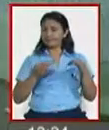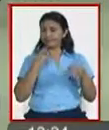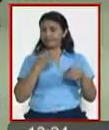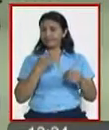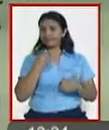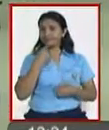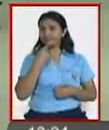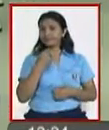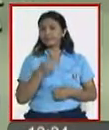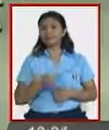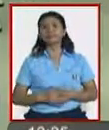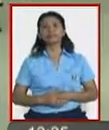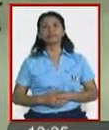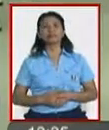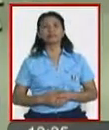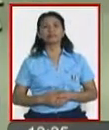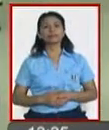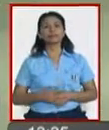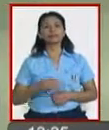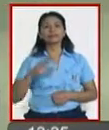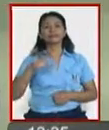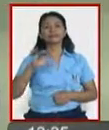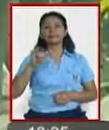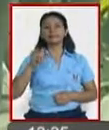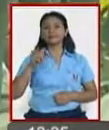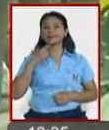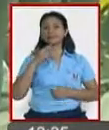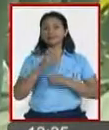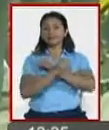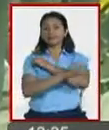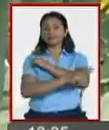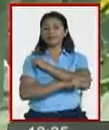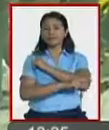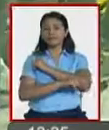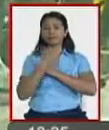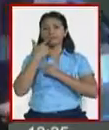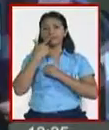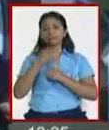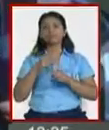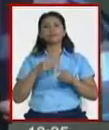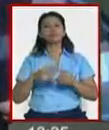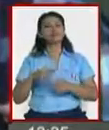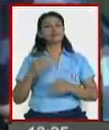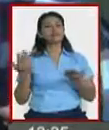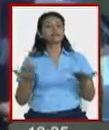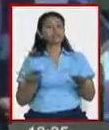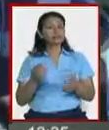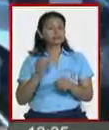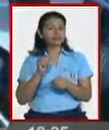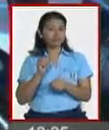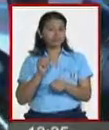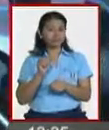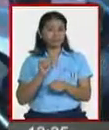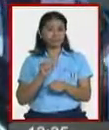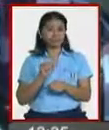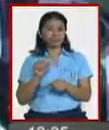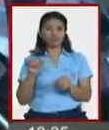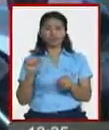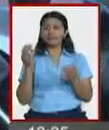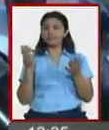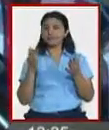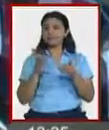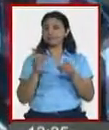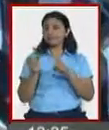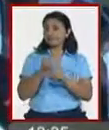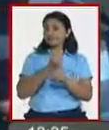queremos manifestarles es de que la Caja Nacional no se va a convertir como una caja petrolera, donde los petroleros somos tratados peor que inquilinos en